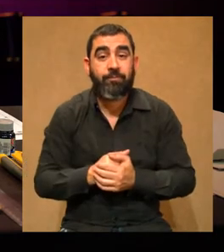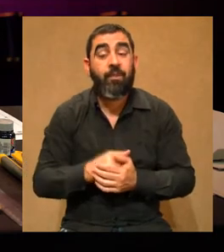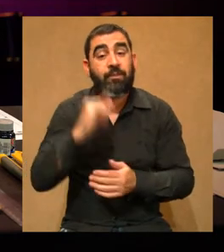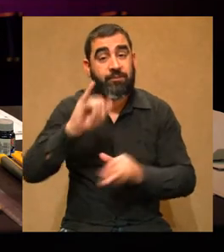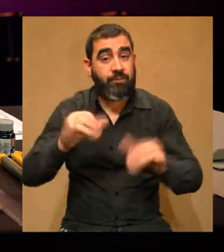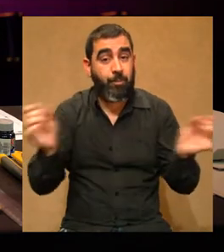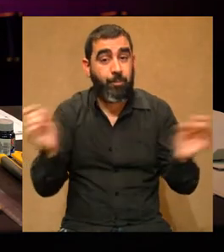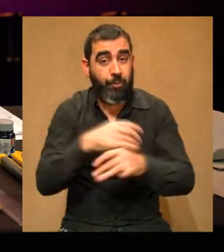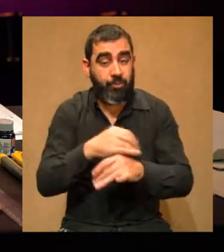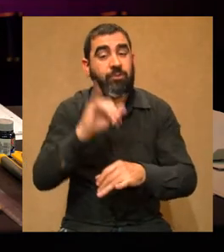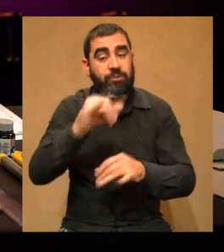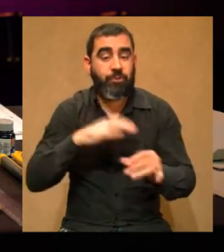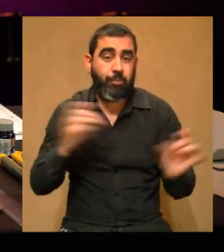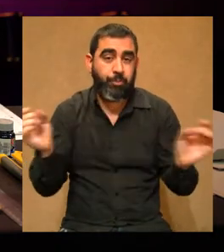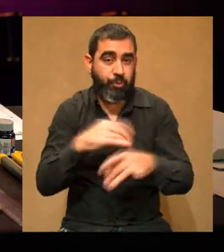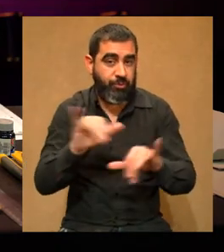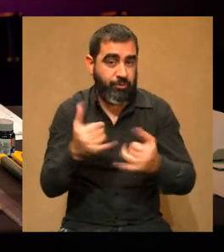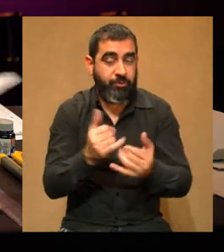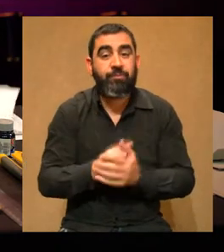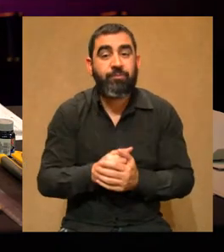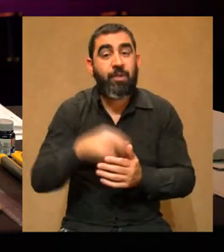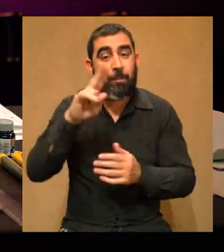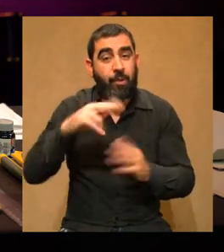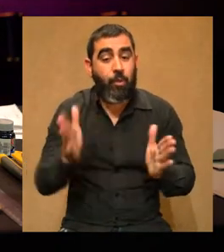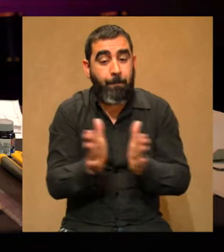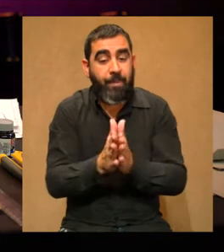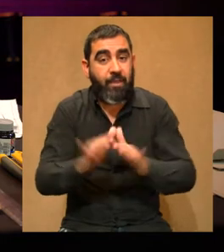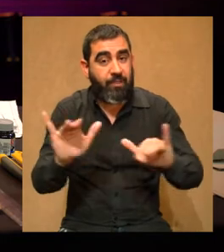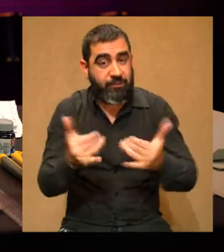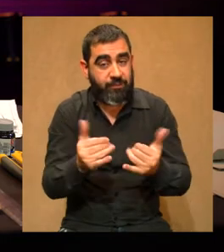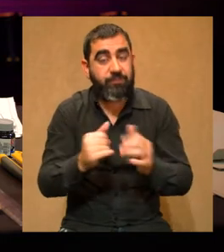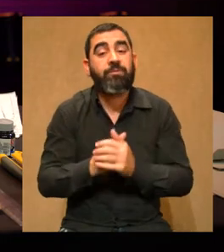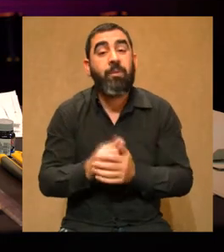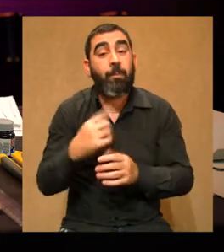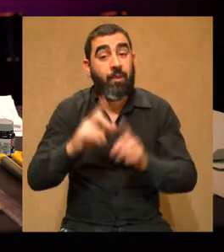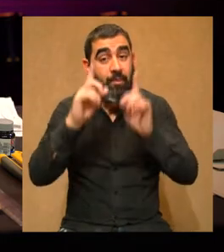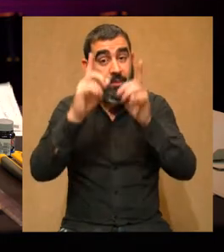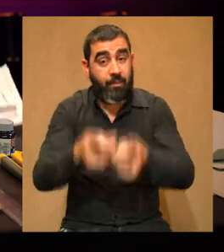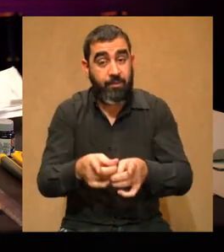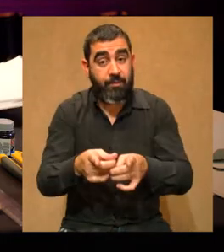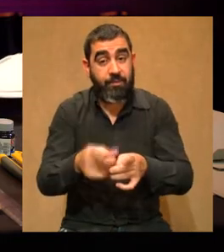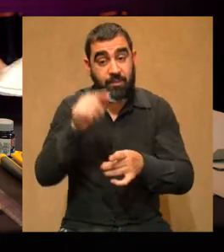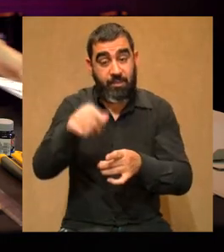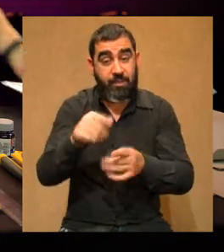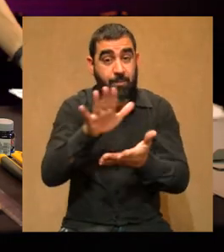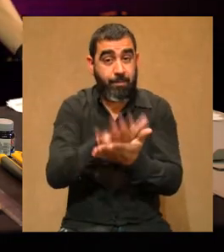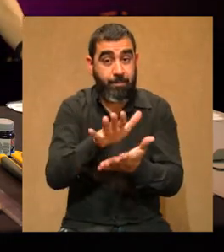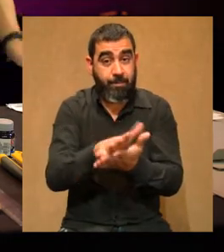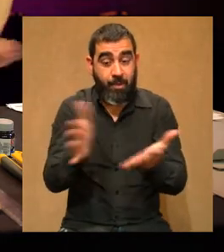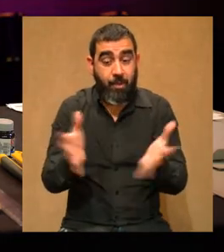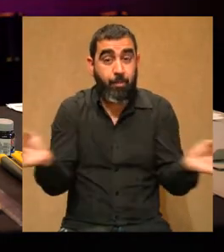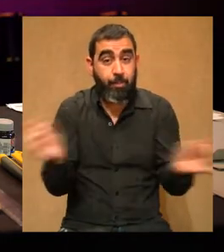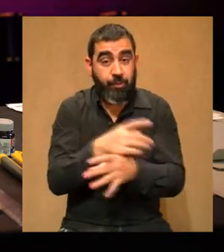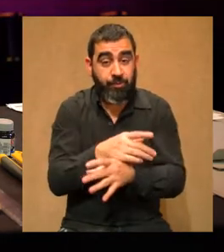pero tenemos pintado nosotros sólo tenemos pintado perfecto y pintado y pegado después hay que unir los exã pero también en estas planchas que